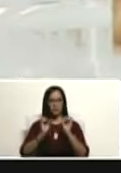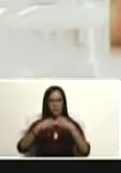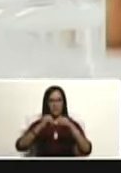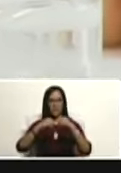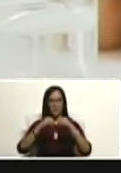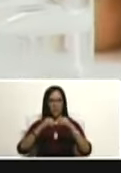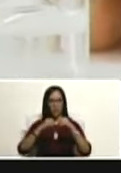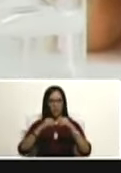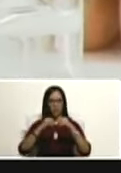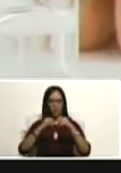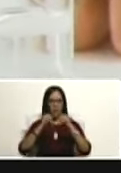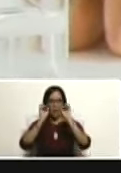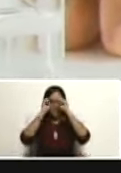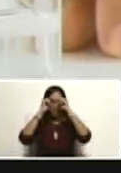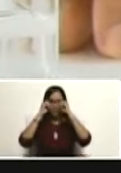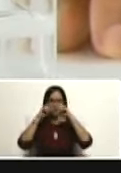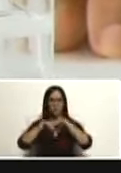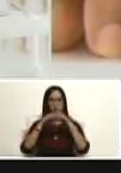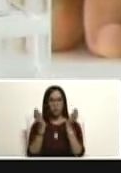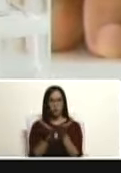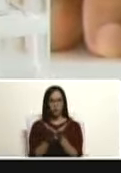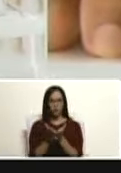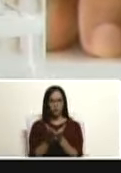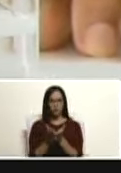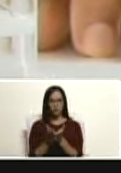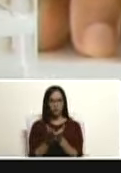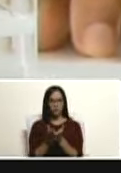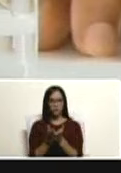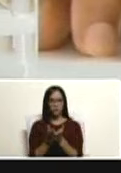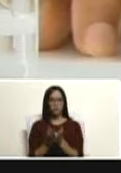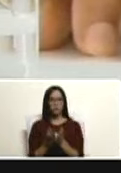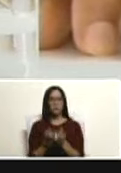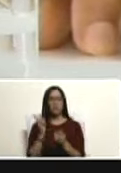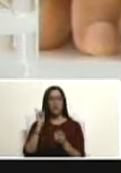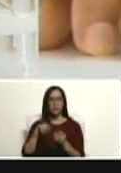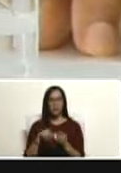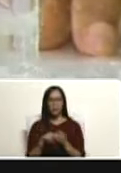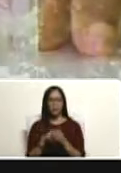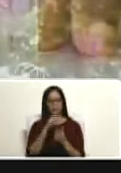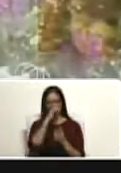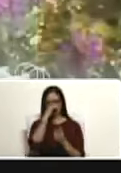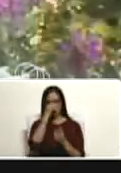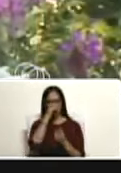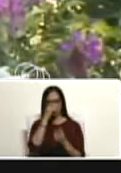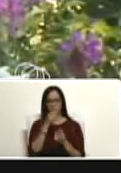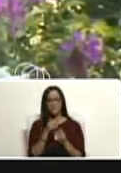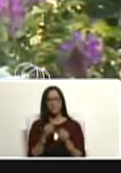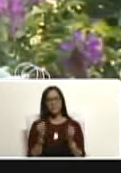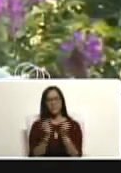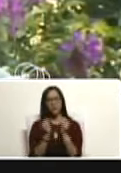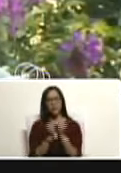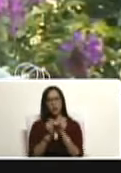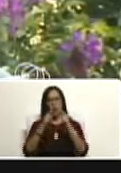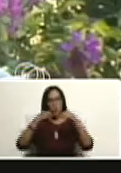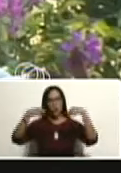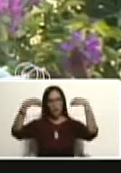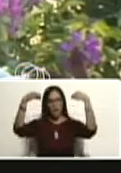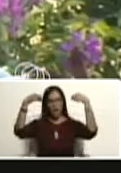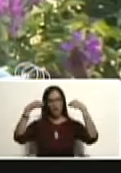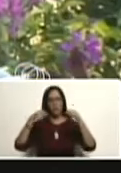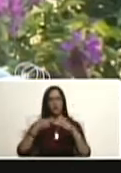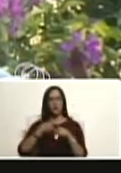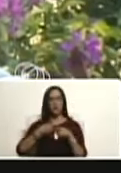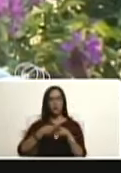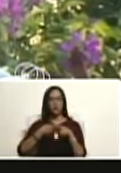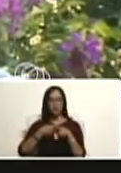mundo. Y igualmente, restos de las rocas lunares, porque la cuchilla de diamante se empleó